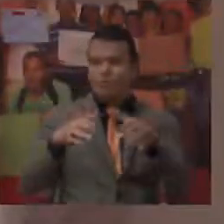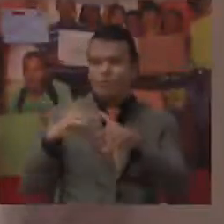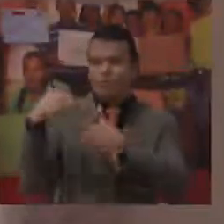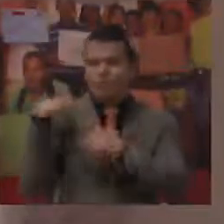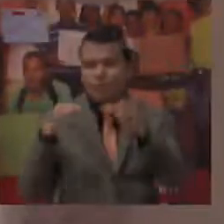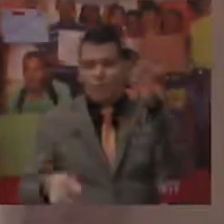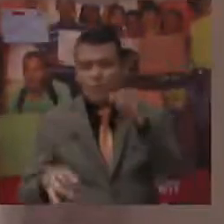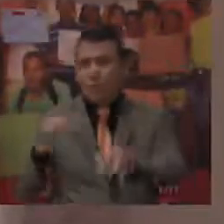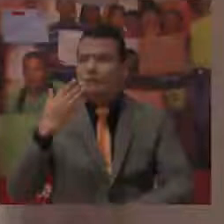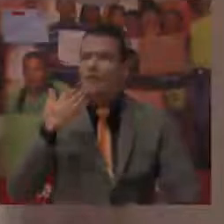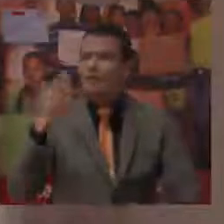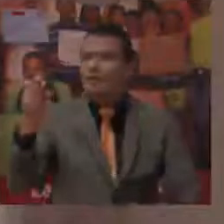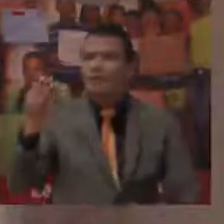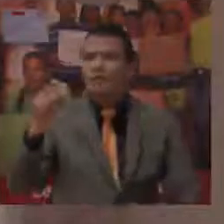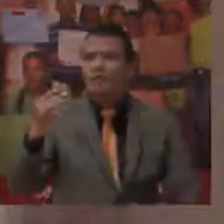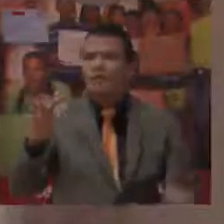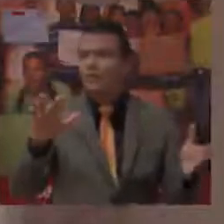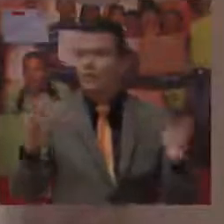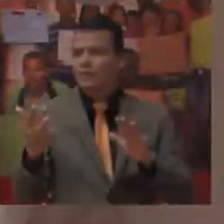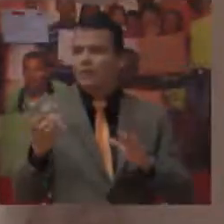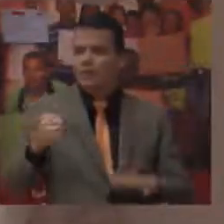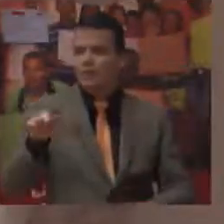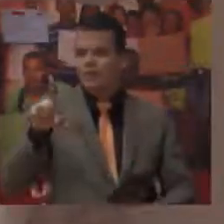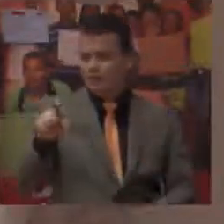judiciales alrededor de